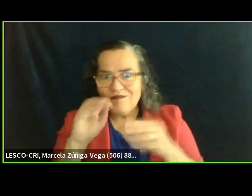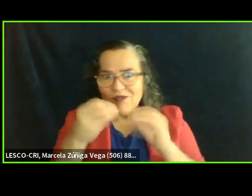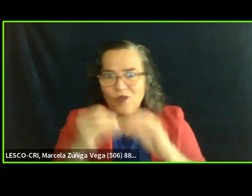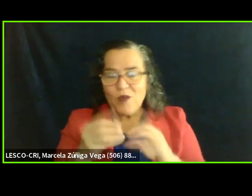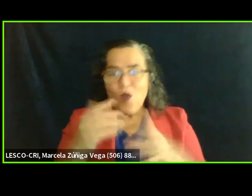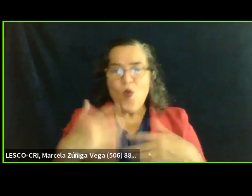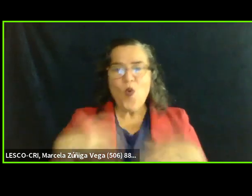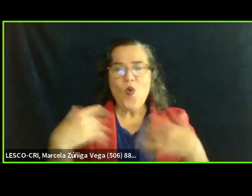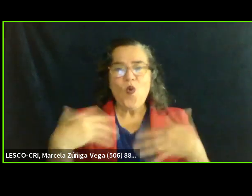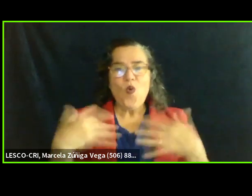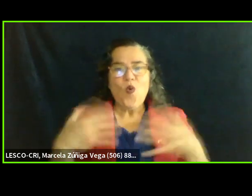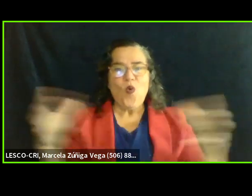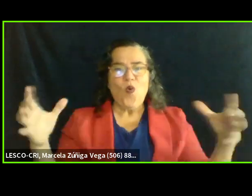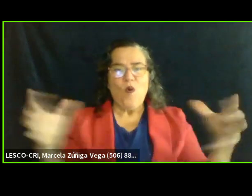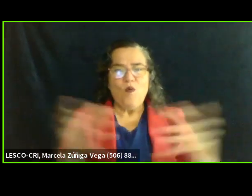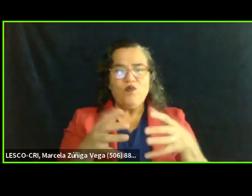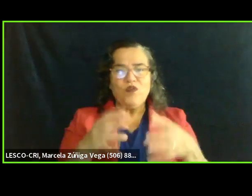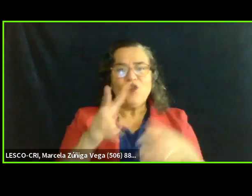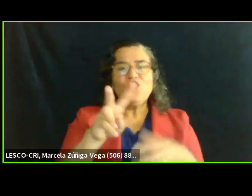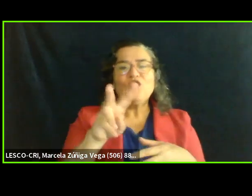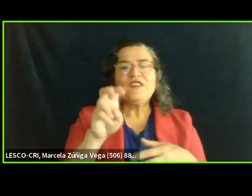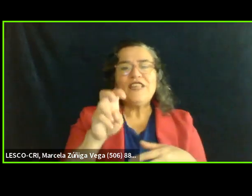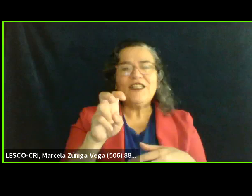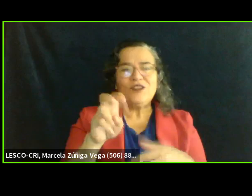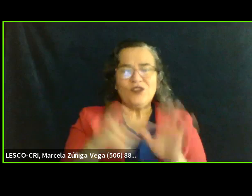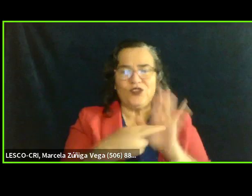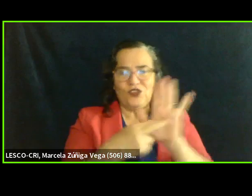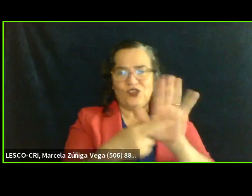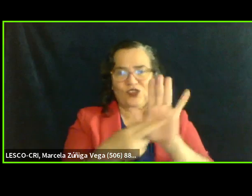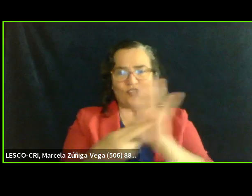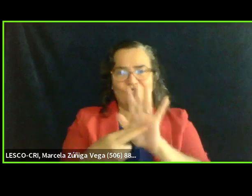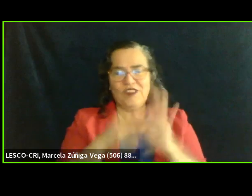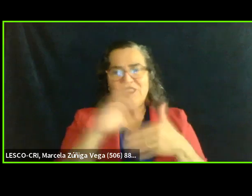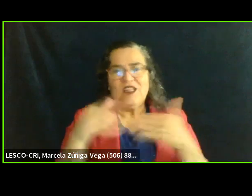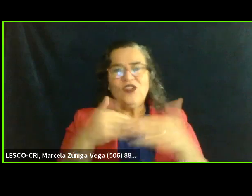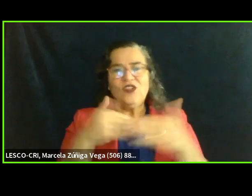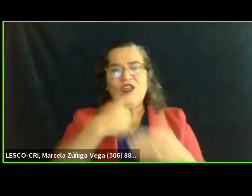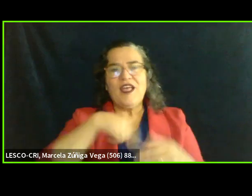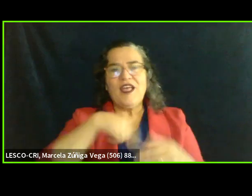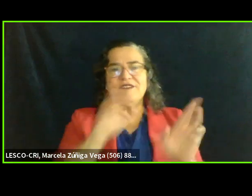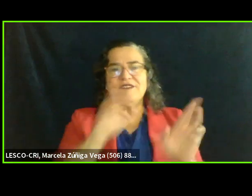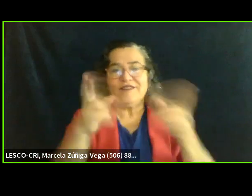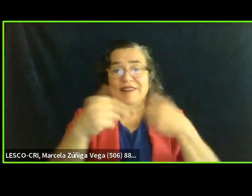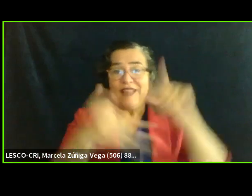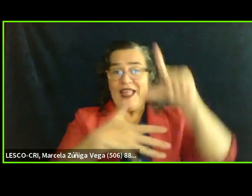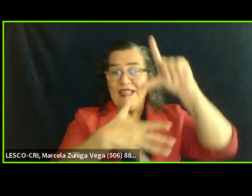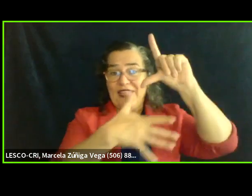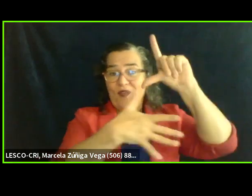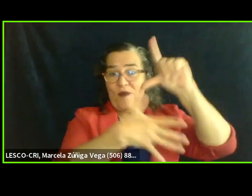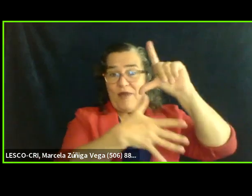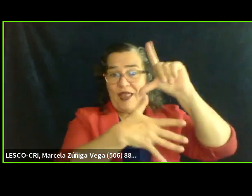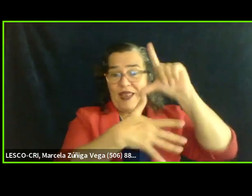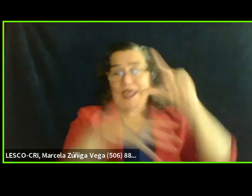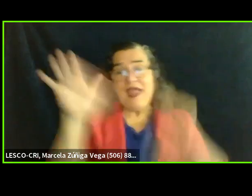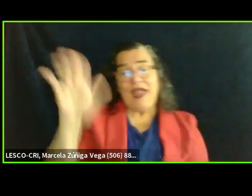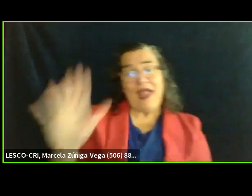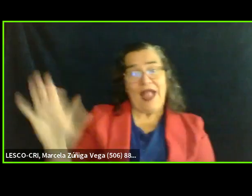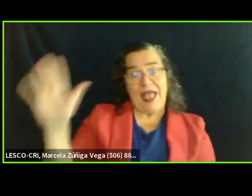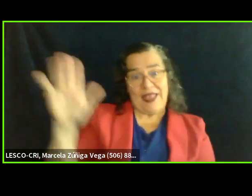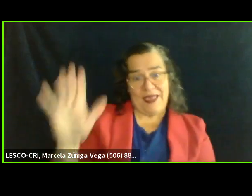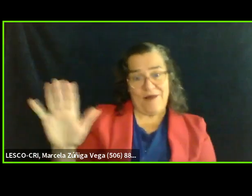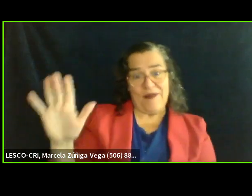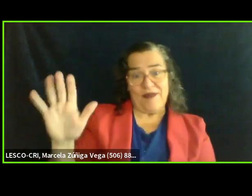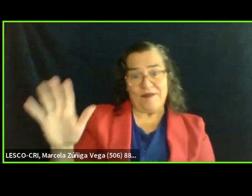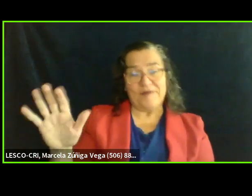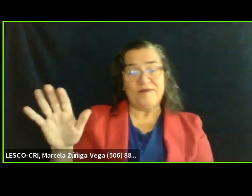reúne 200 representantes de toda nuestra región latinoamericana y caribeña. Así que bienvenidos compañeros,